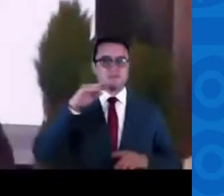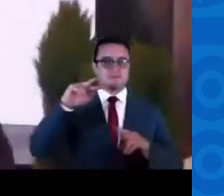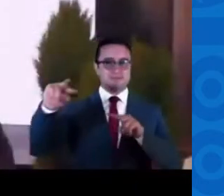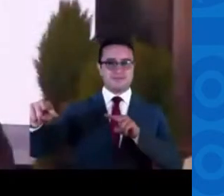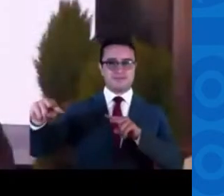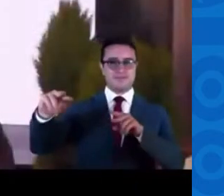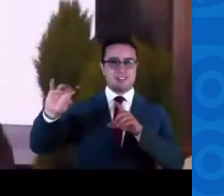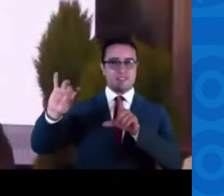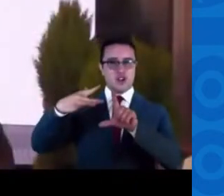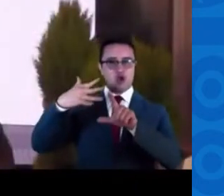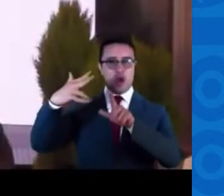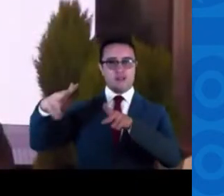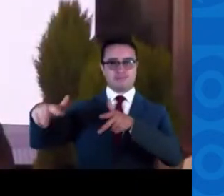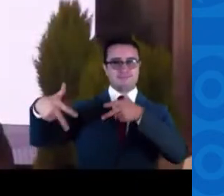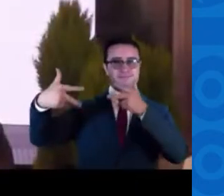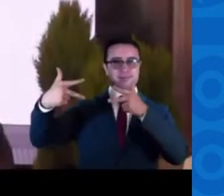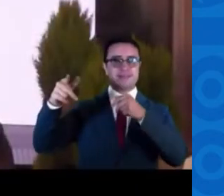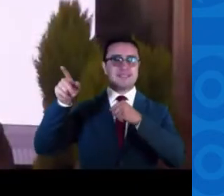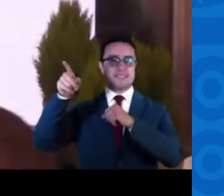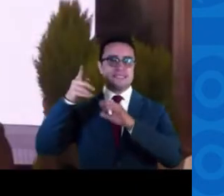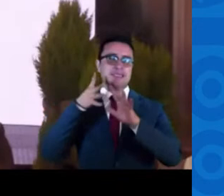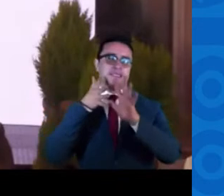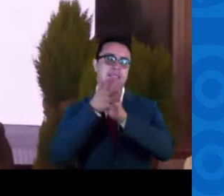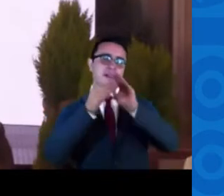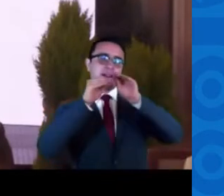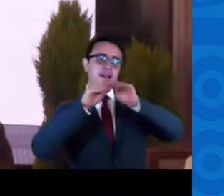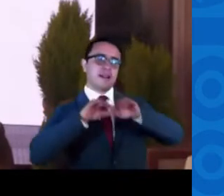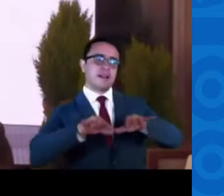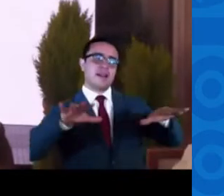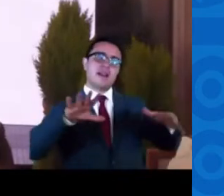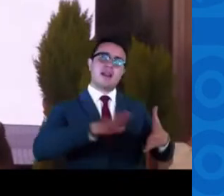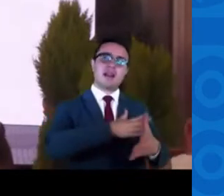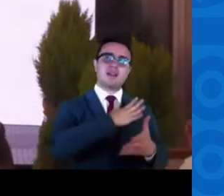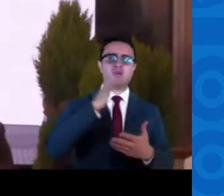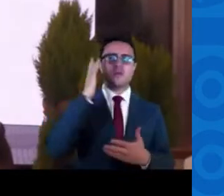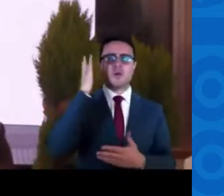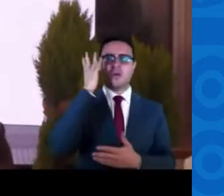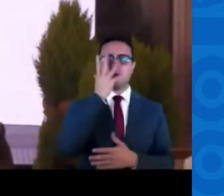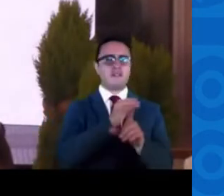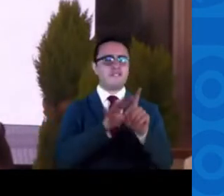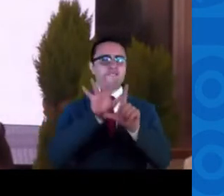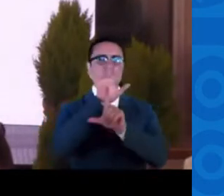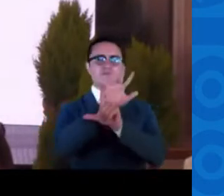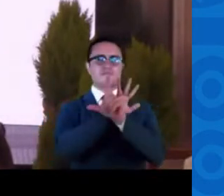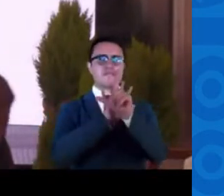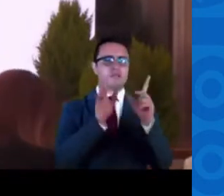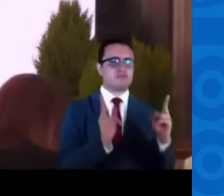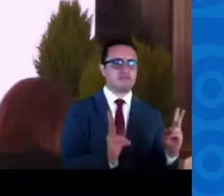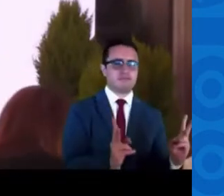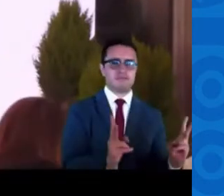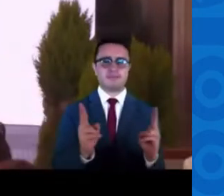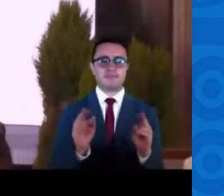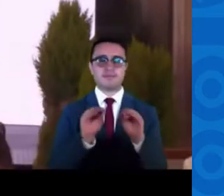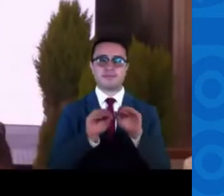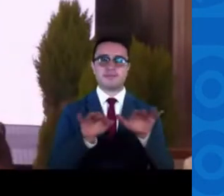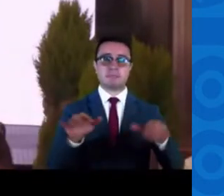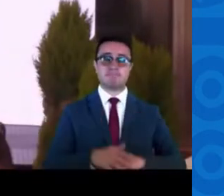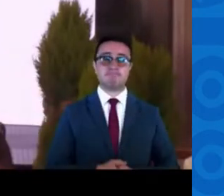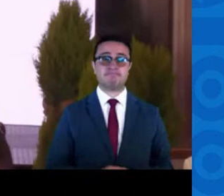very beautiful music. Belleza de canción que nos envió y por ese video tan lindo. Thank you for sending this